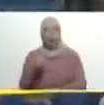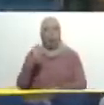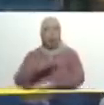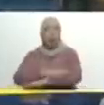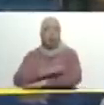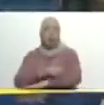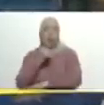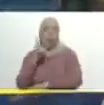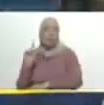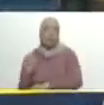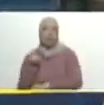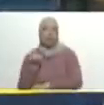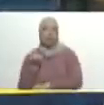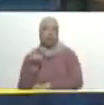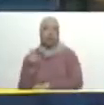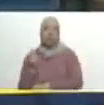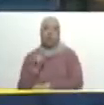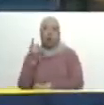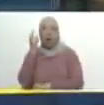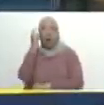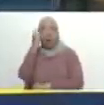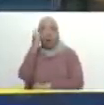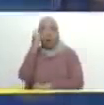La idea de que seamos puros